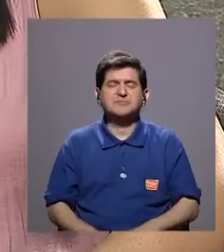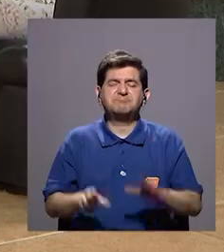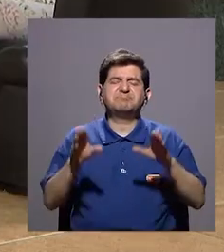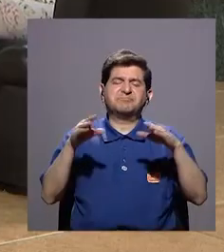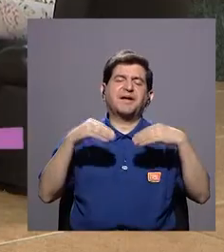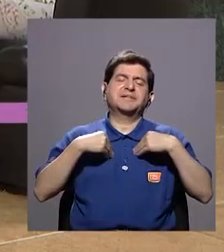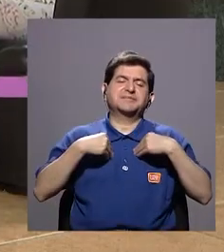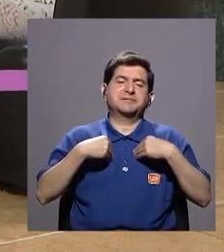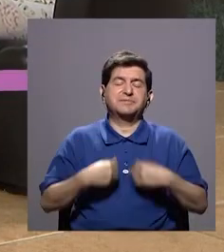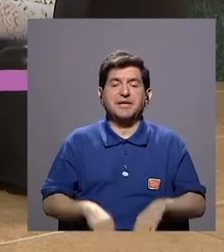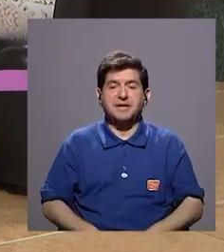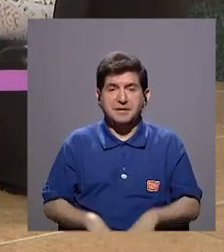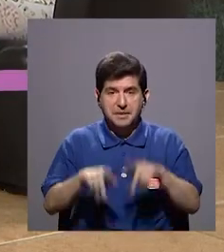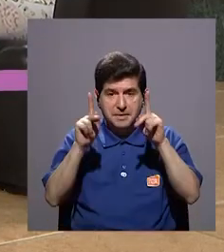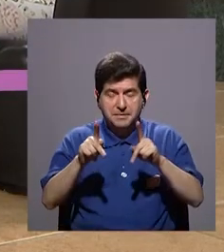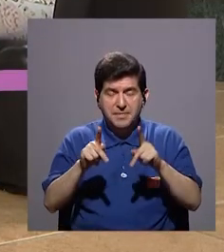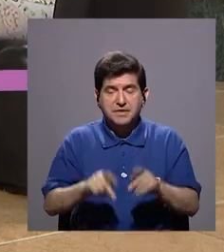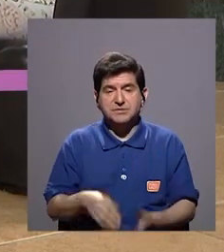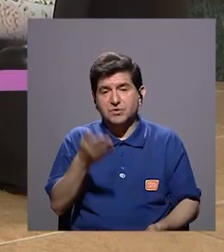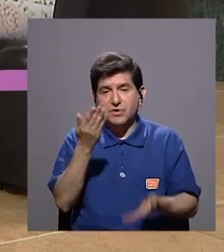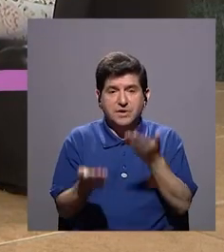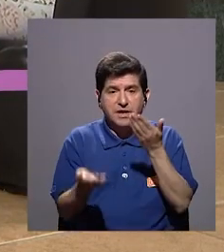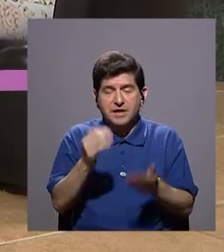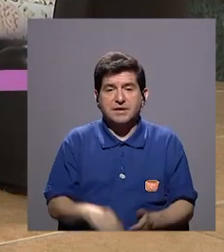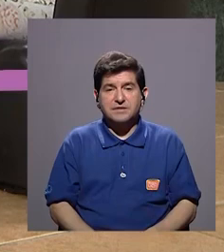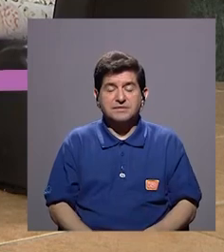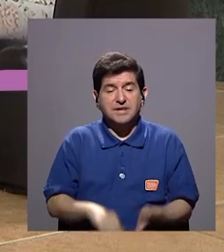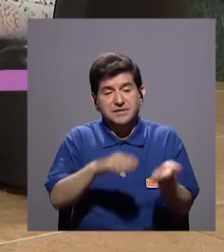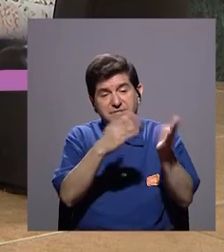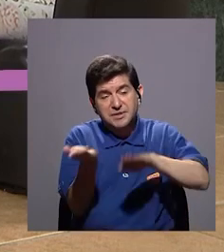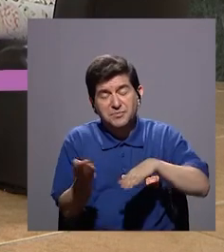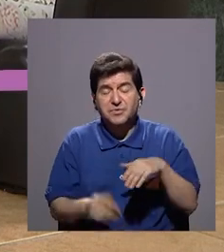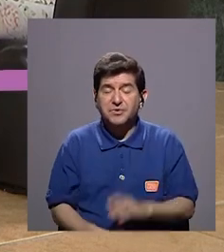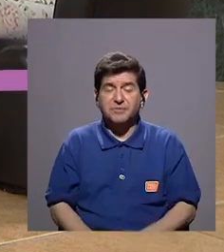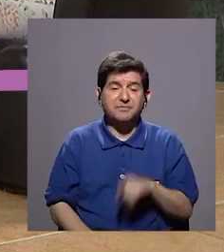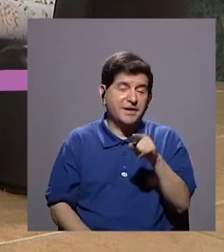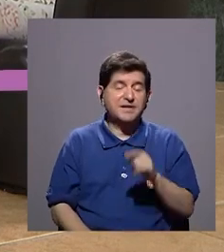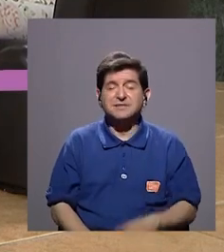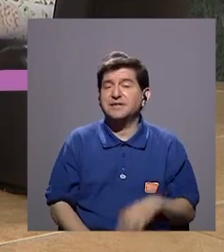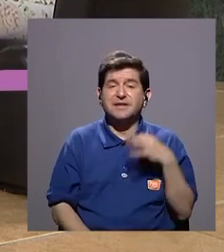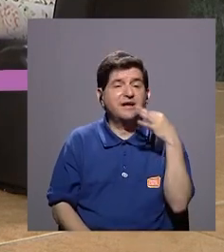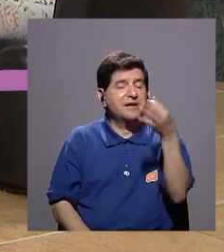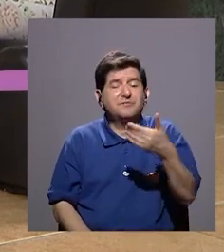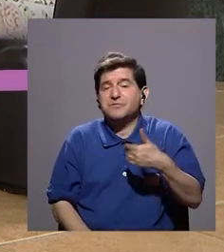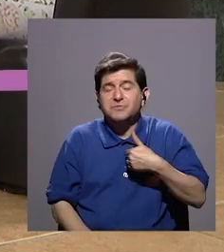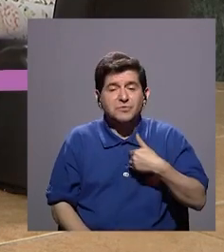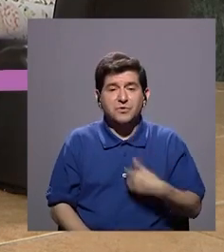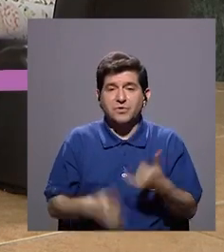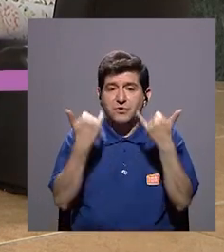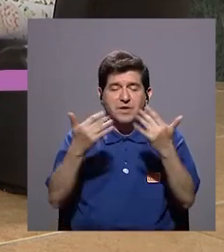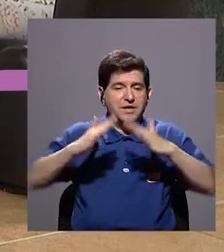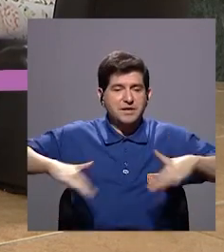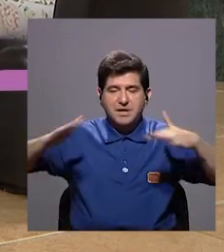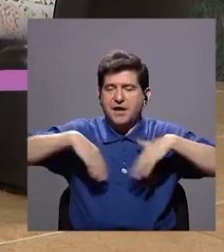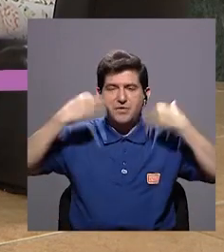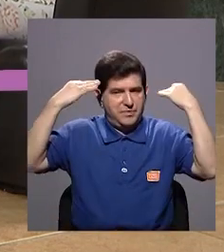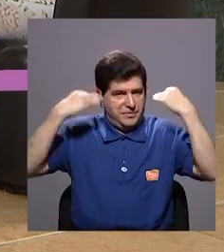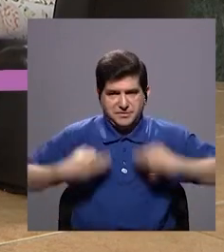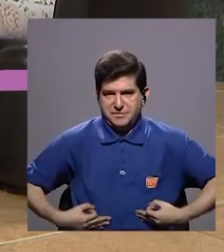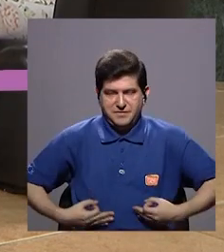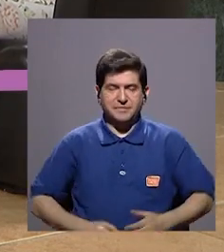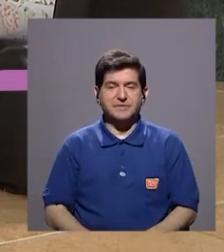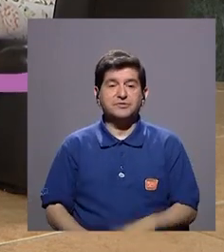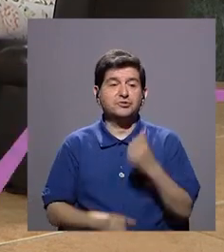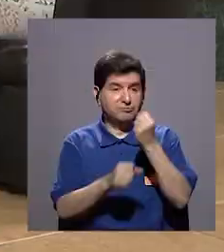bien, acepta que la persona que perdió así tenía que ser, que ese fue su destino y ya no está en este plano físico.